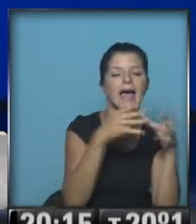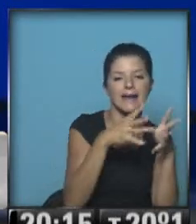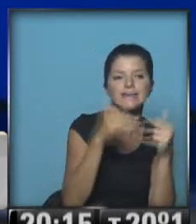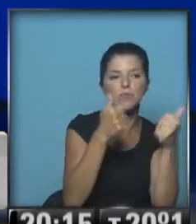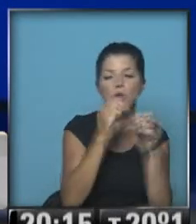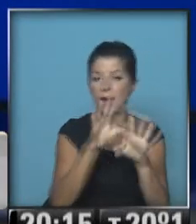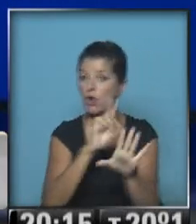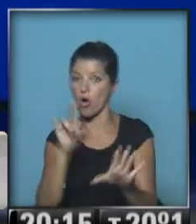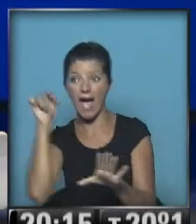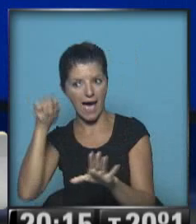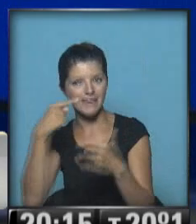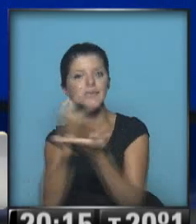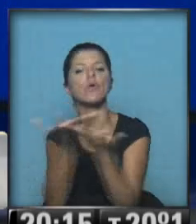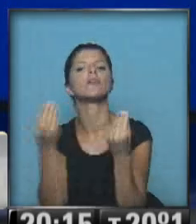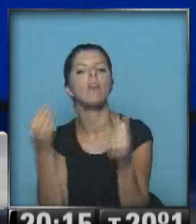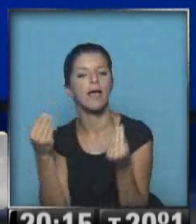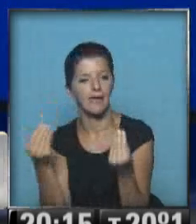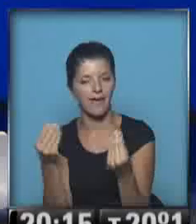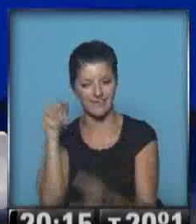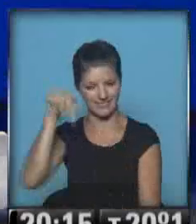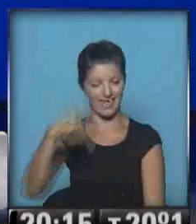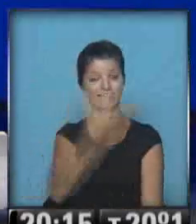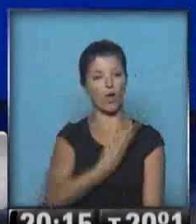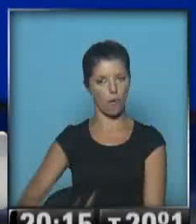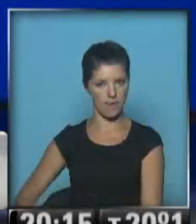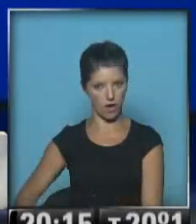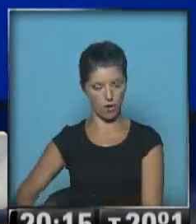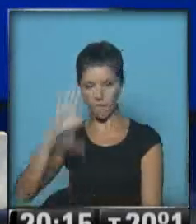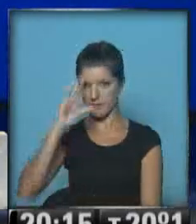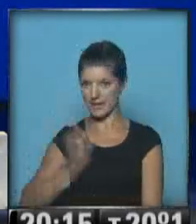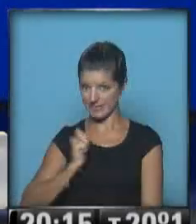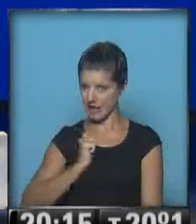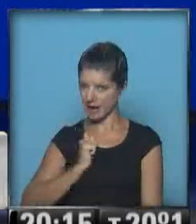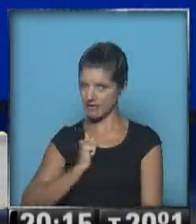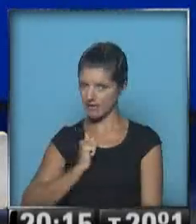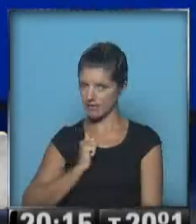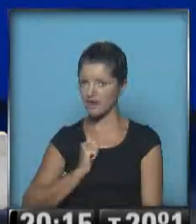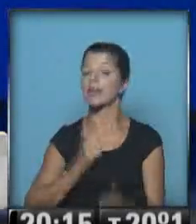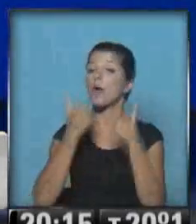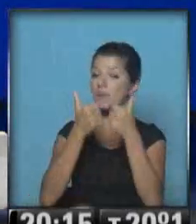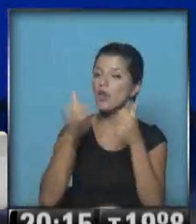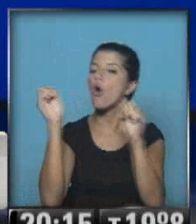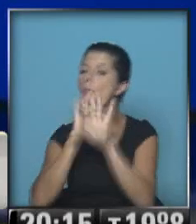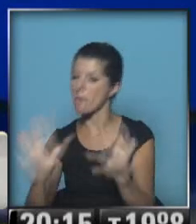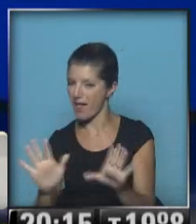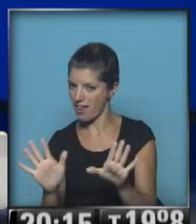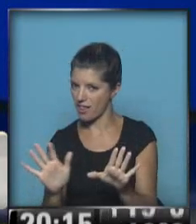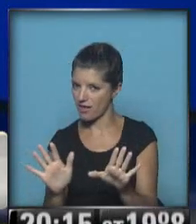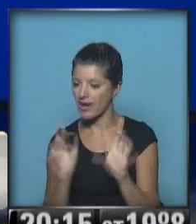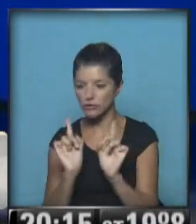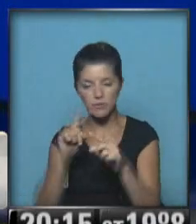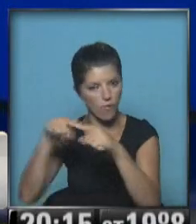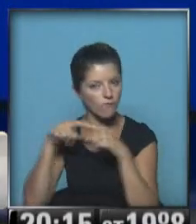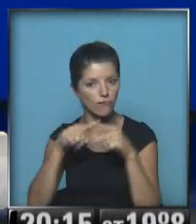mala lo que se estaba discutiendo en ese momento si este gobierno lo que estaba haciendo la dictadura era bueno o malo si era están